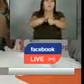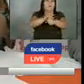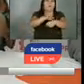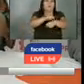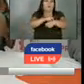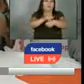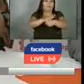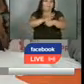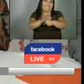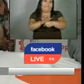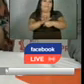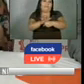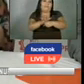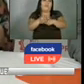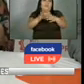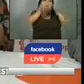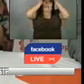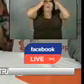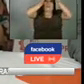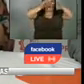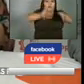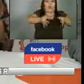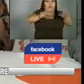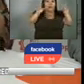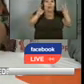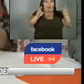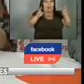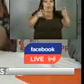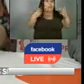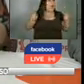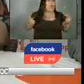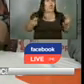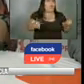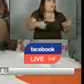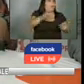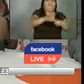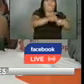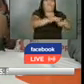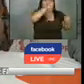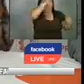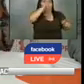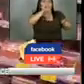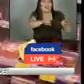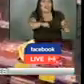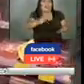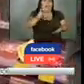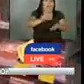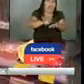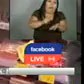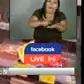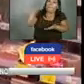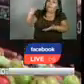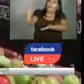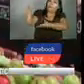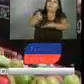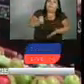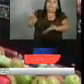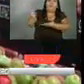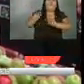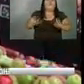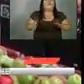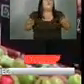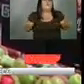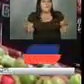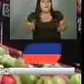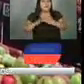decisiones políticas que se tomaron aceleradas en cuanto al endeudamiento público, cómo vamos